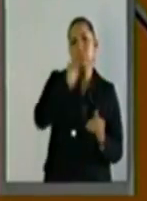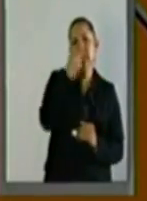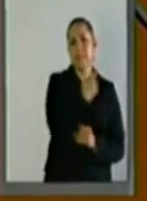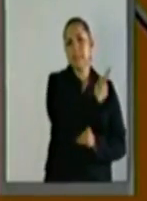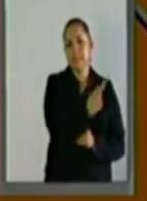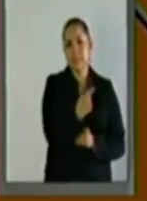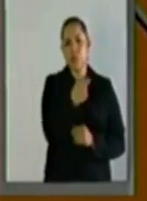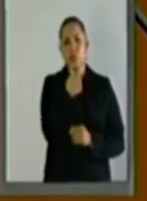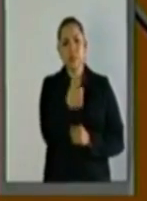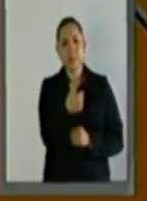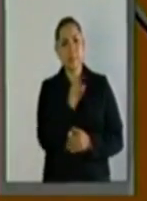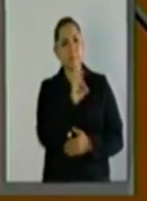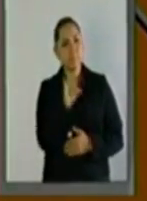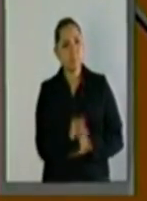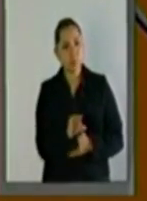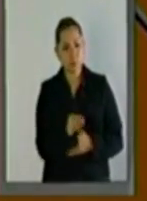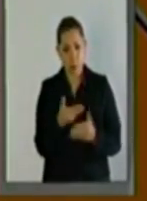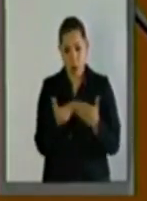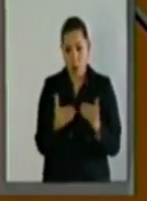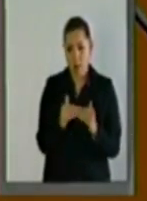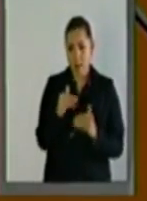106% contra el